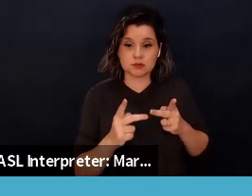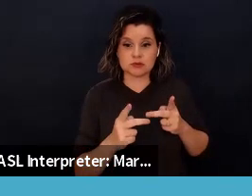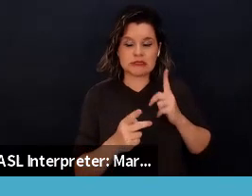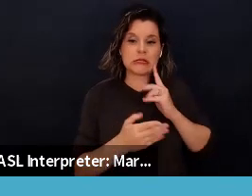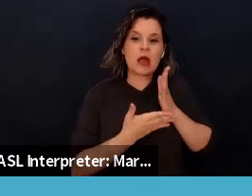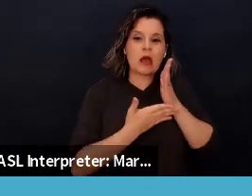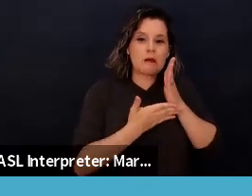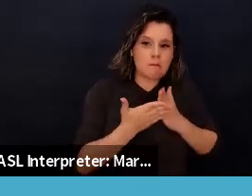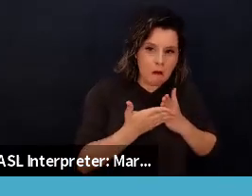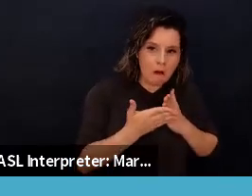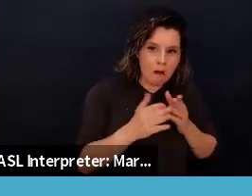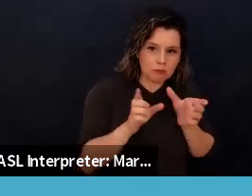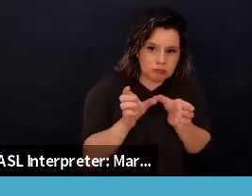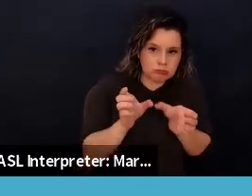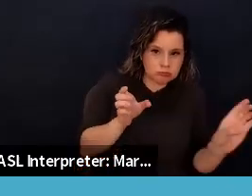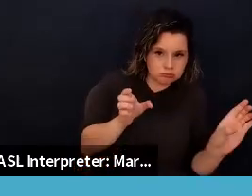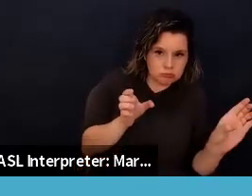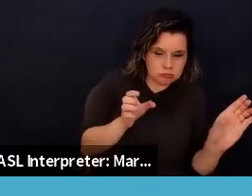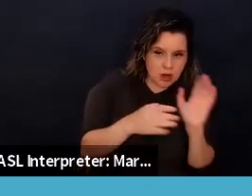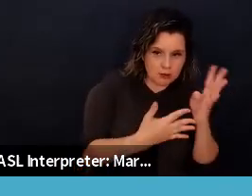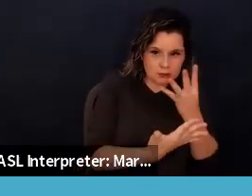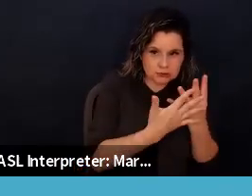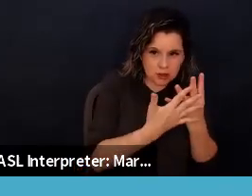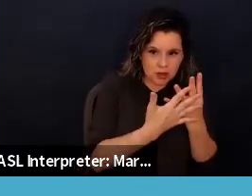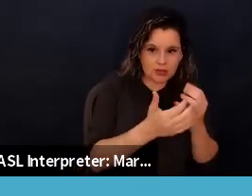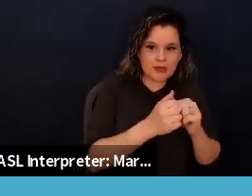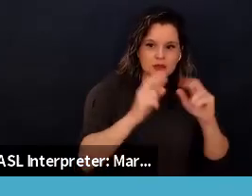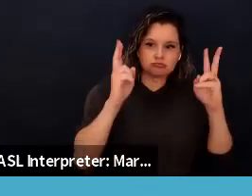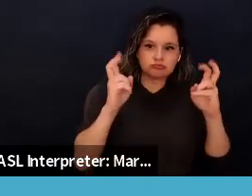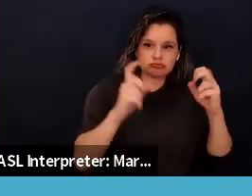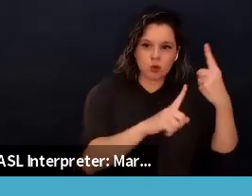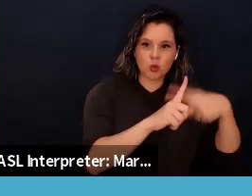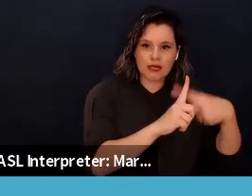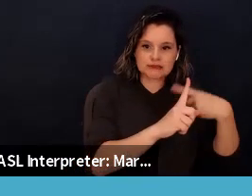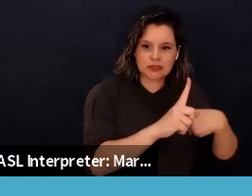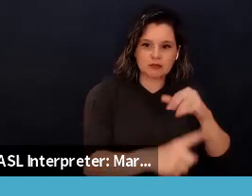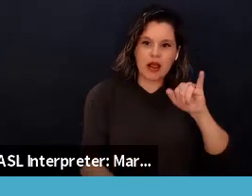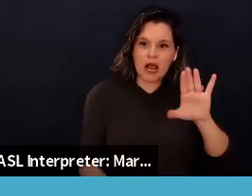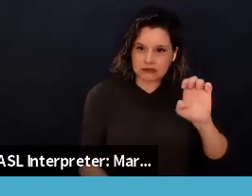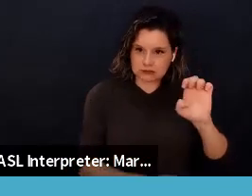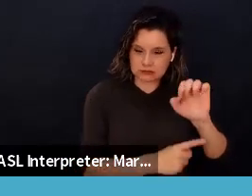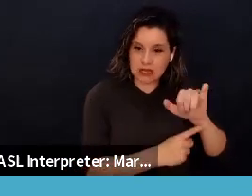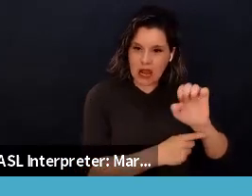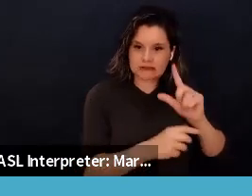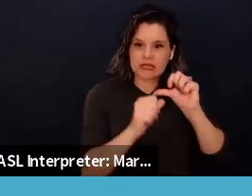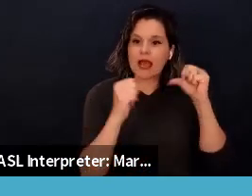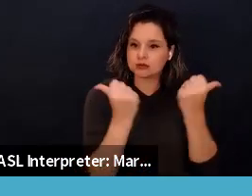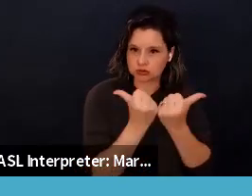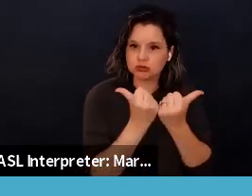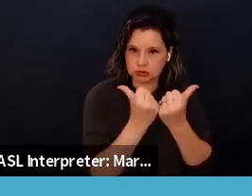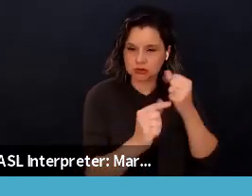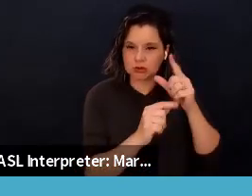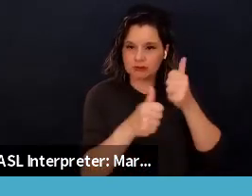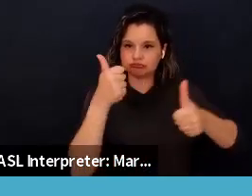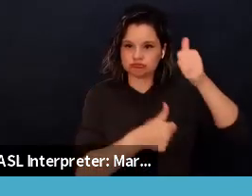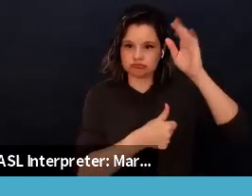de una cárcel que está rentado por ICE. ICE es la agencia que